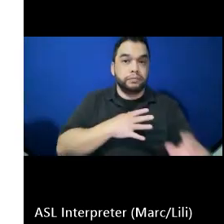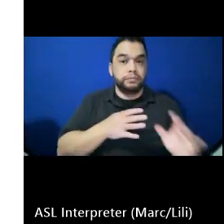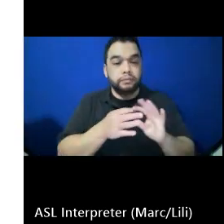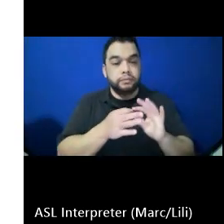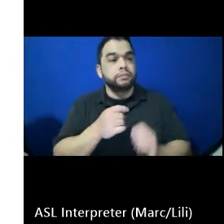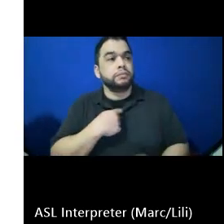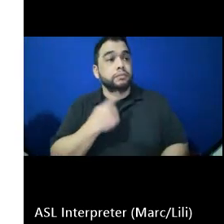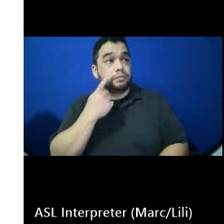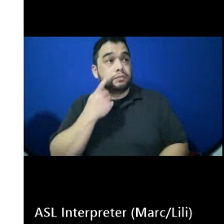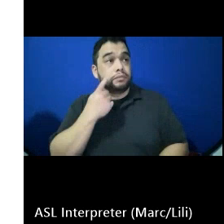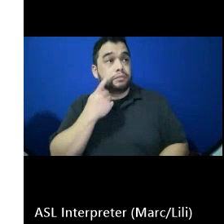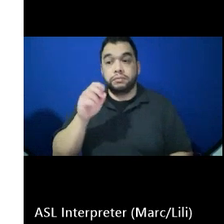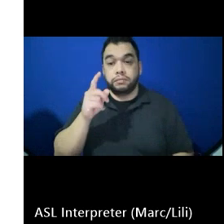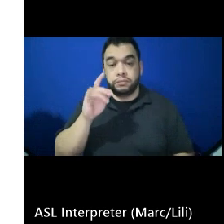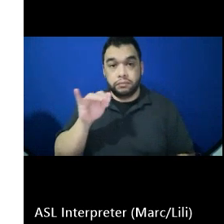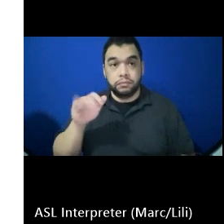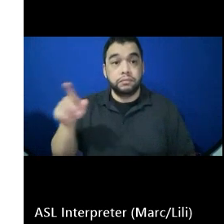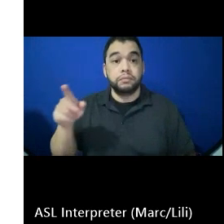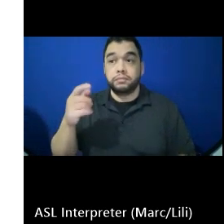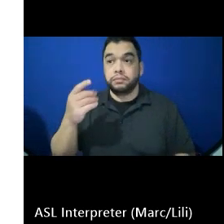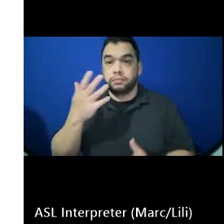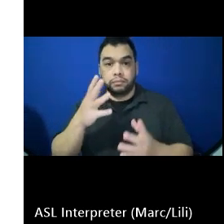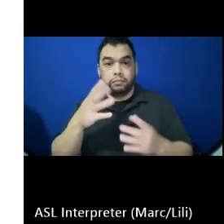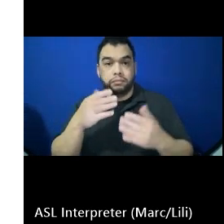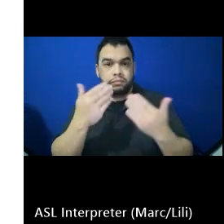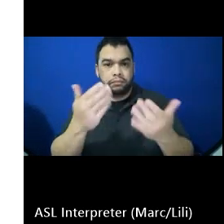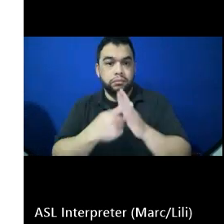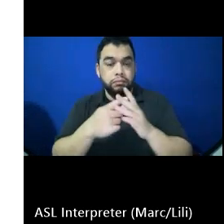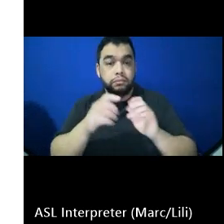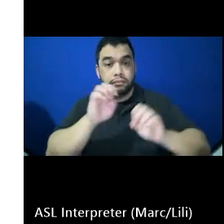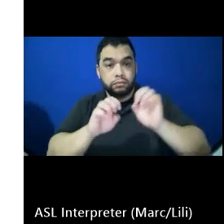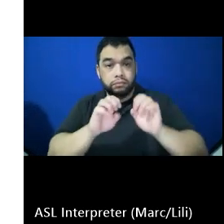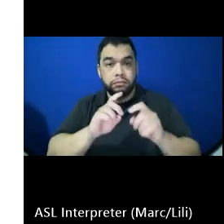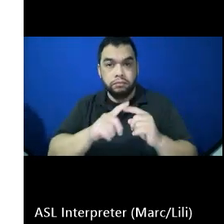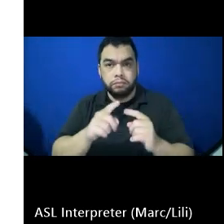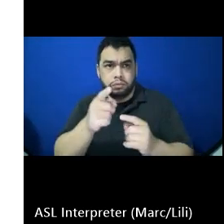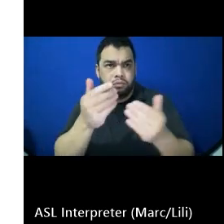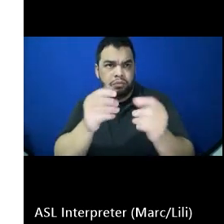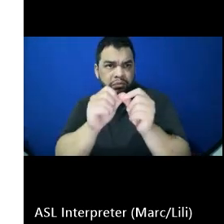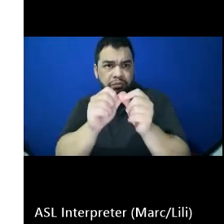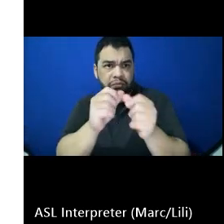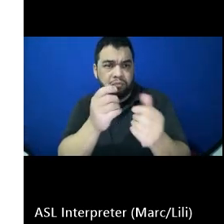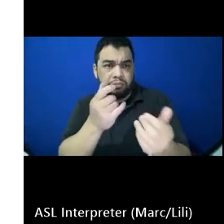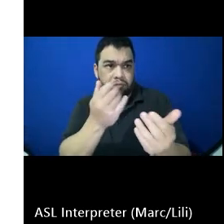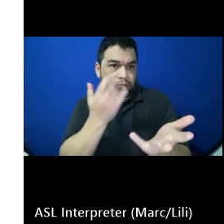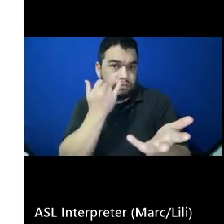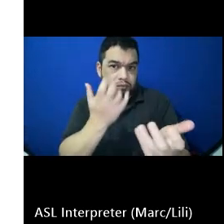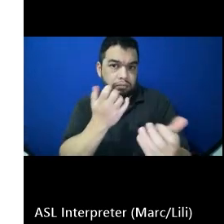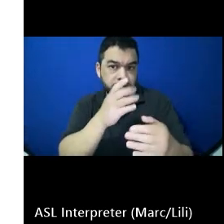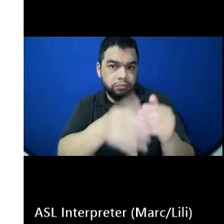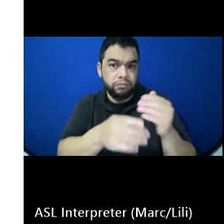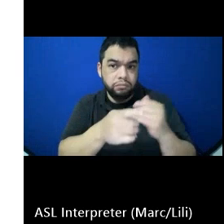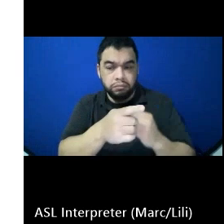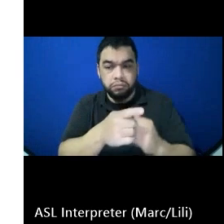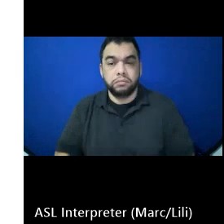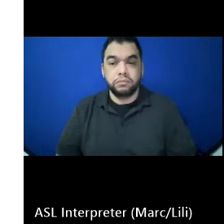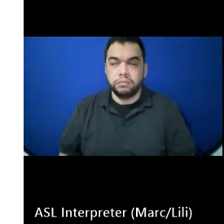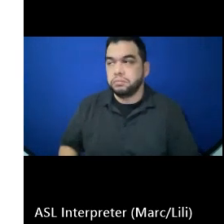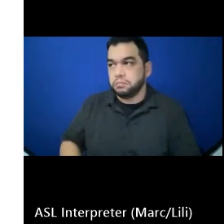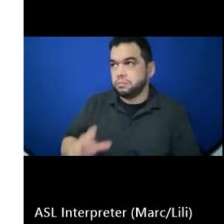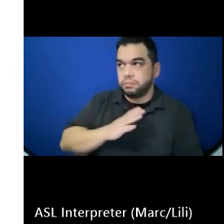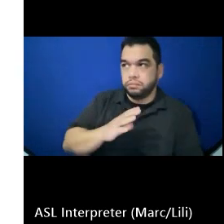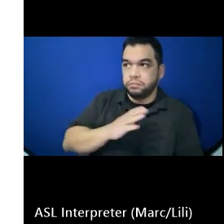Bill. But if you have a couple Creo more que a things to say, Lorelai go le ahead, gustaría and hacer then una you can evaluación, pass pero it to si Lorelai. tiene unos comentarios adicionales, adelante, por favor.